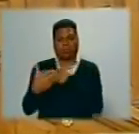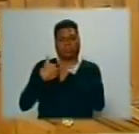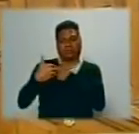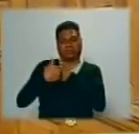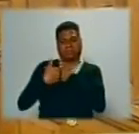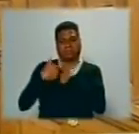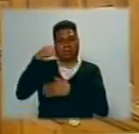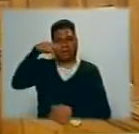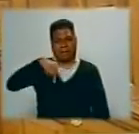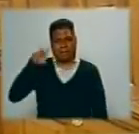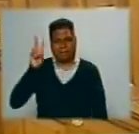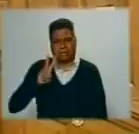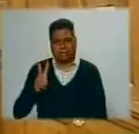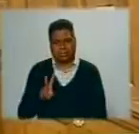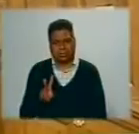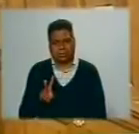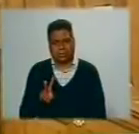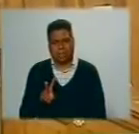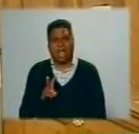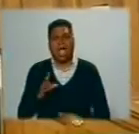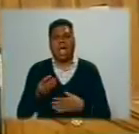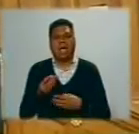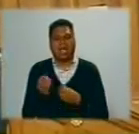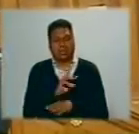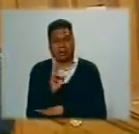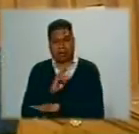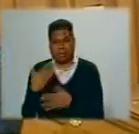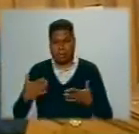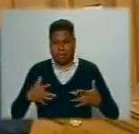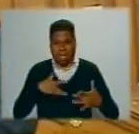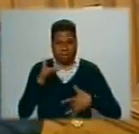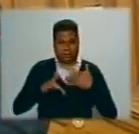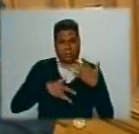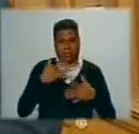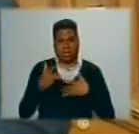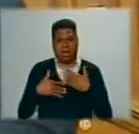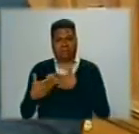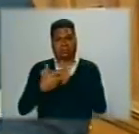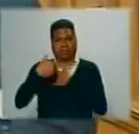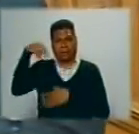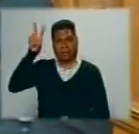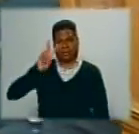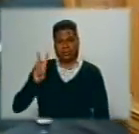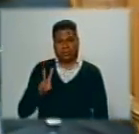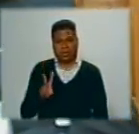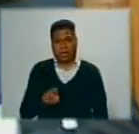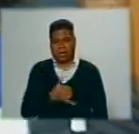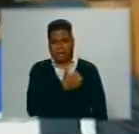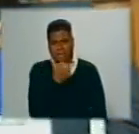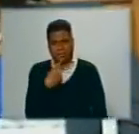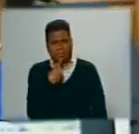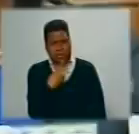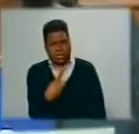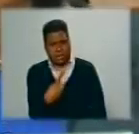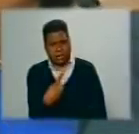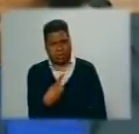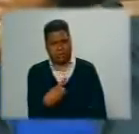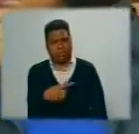acelerar actividades injerencistas que, como ellos mismos lo han mencionado, los representantes del